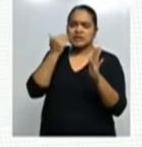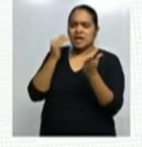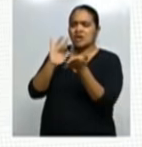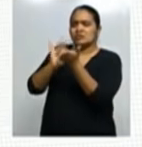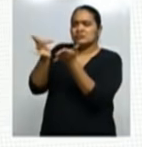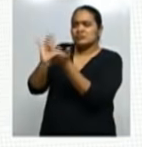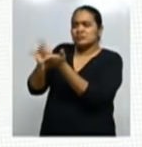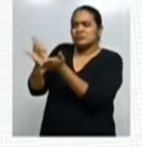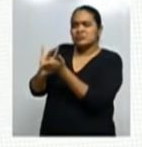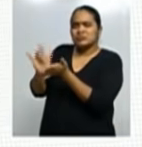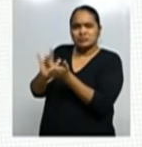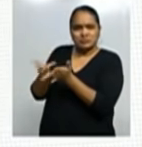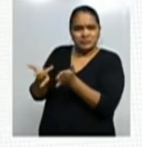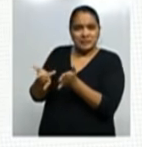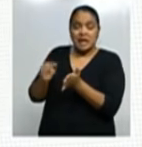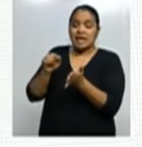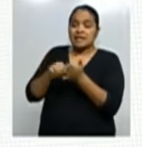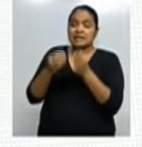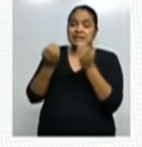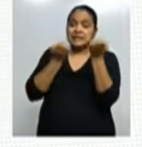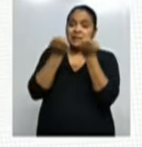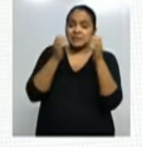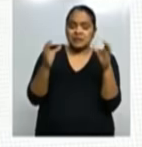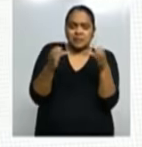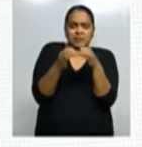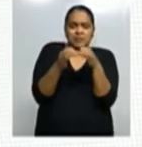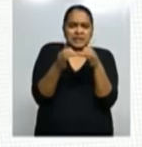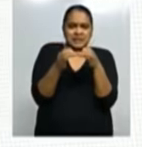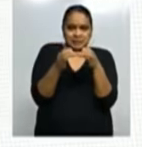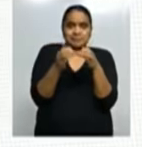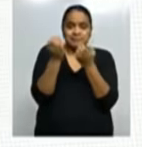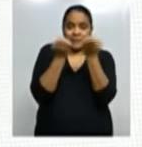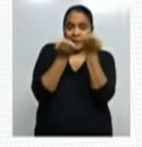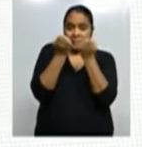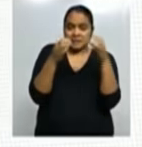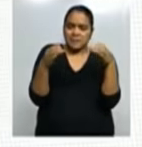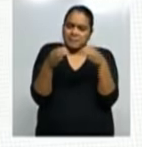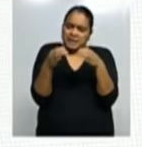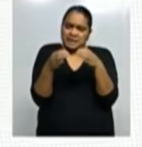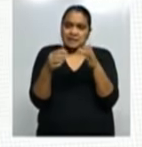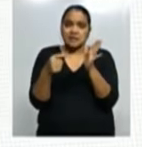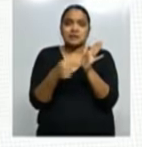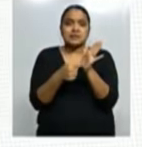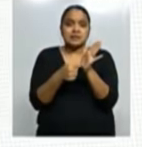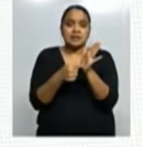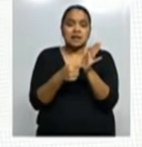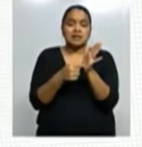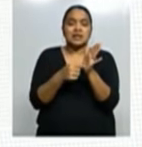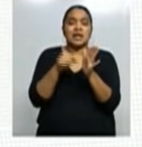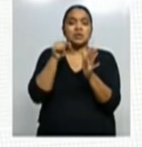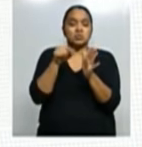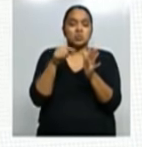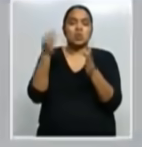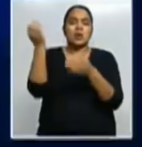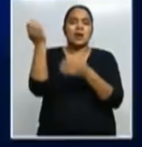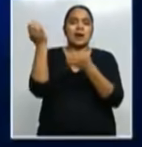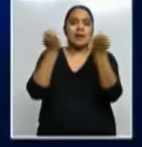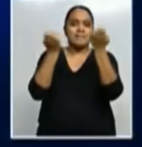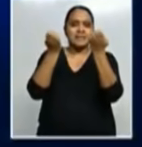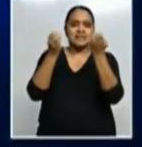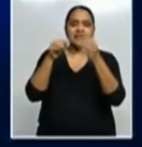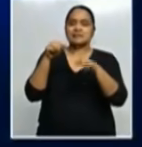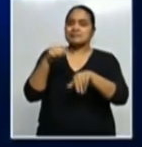a la MIPYME, se colocaron en abril para atender a las microempresas en el marco de la crisis. Señor